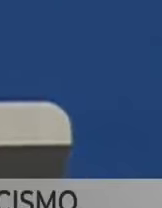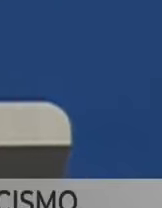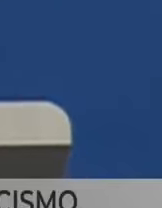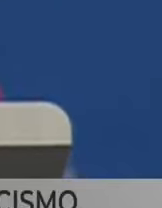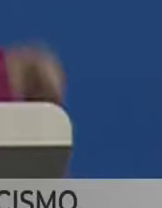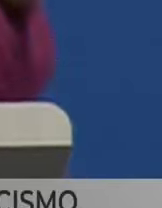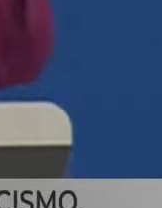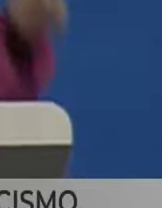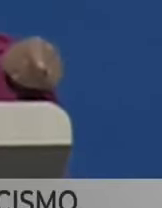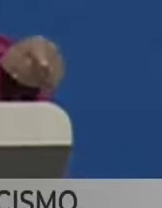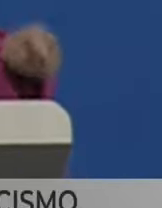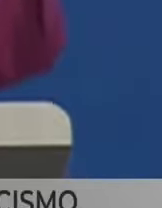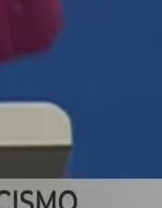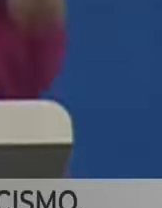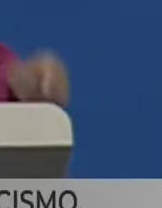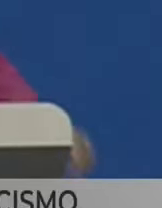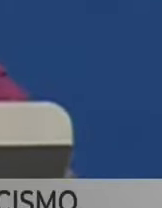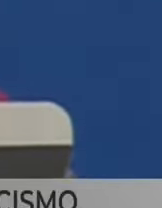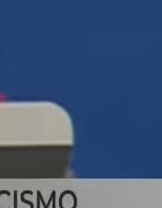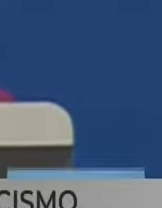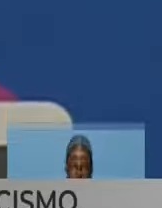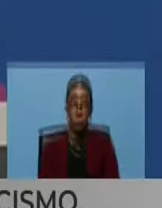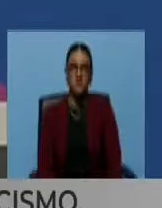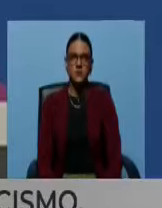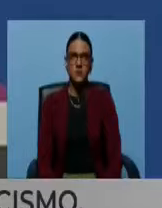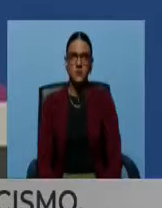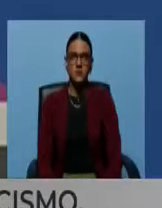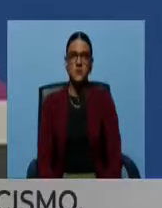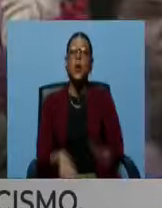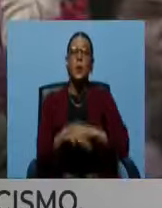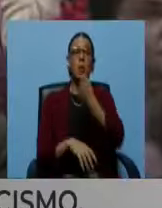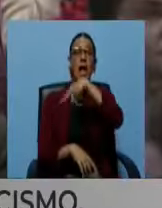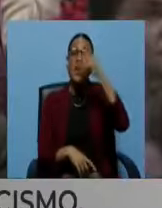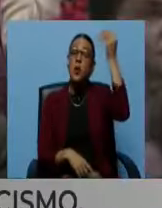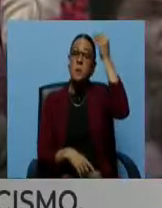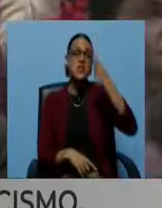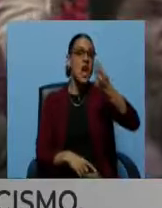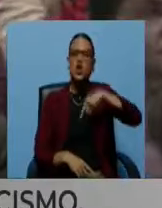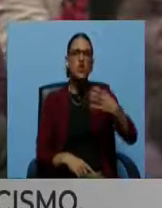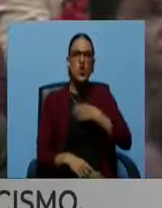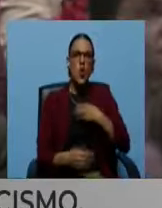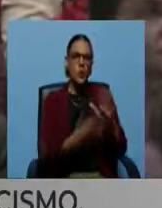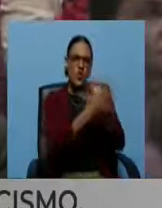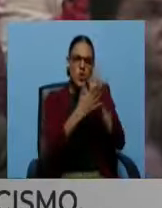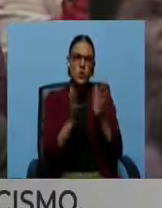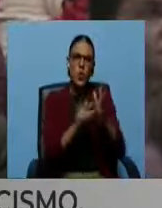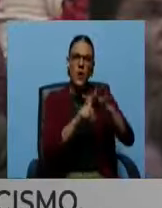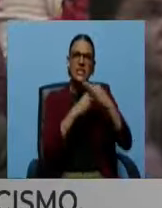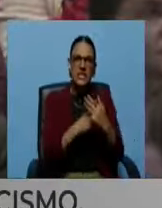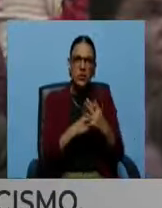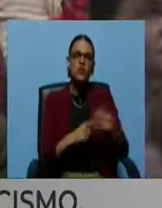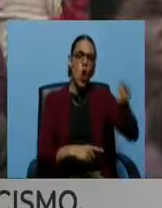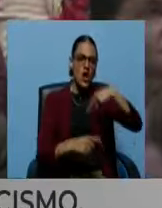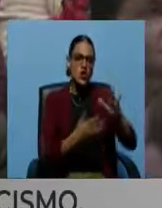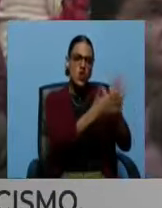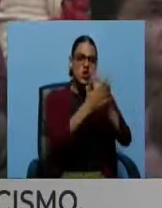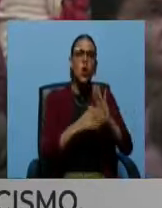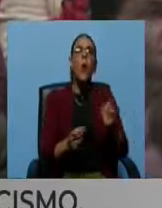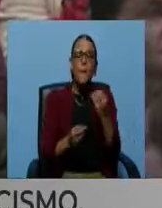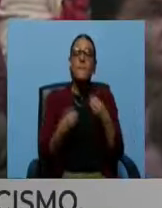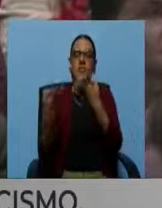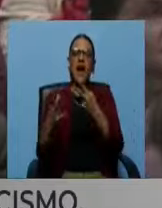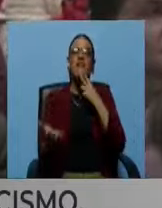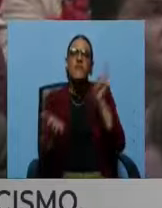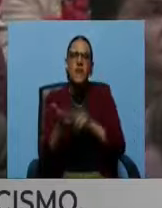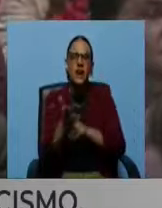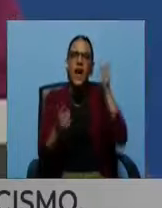los resultados y lo que era una verdad que se sabía. Y es que el pueblo venezolano consciente, un